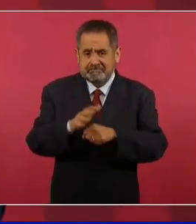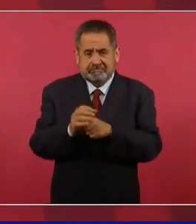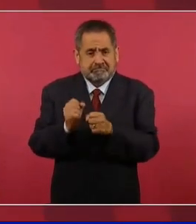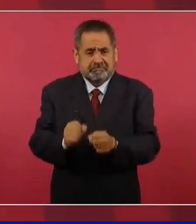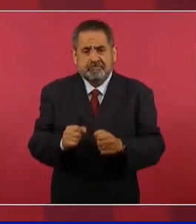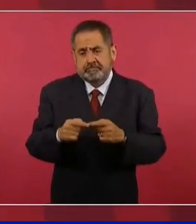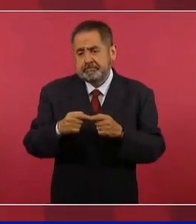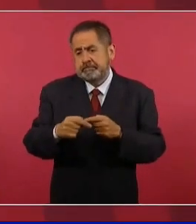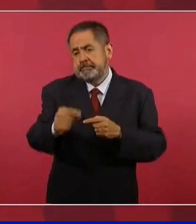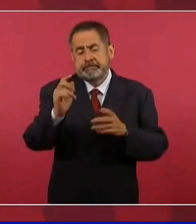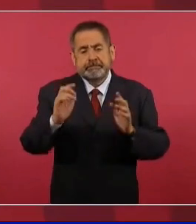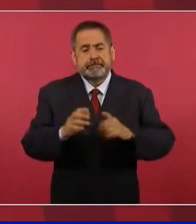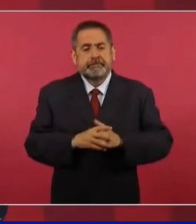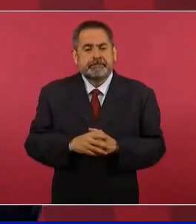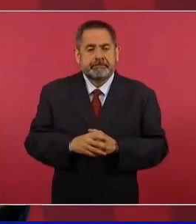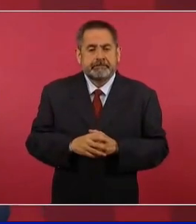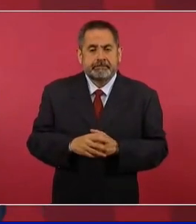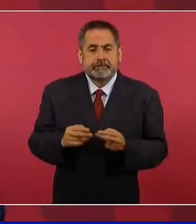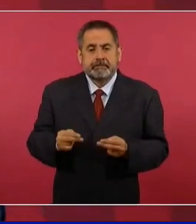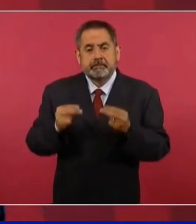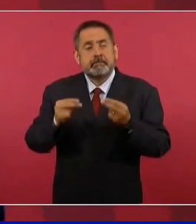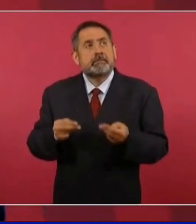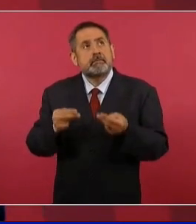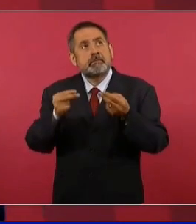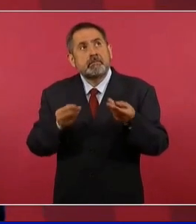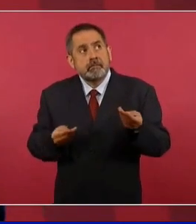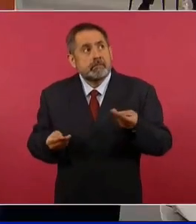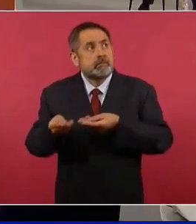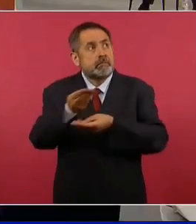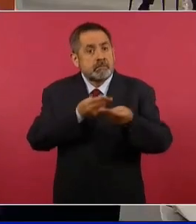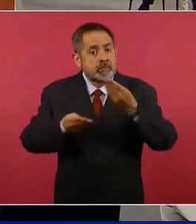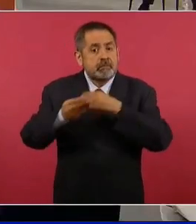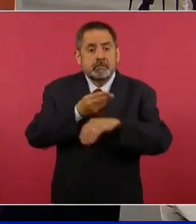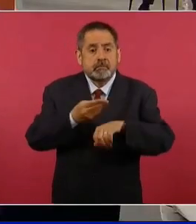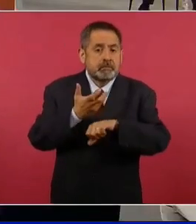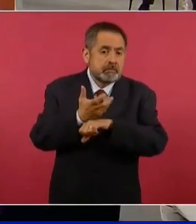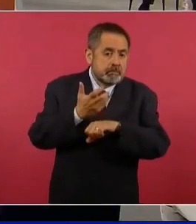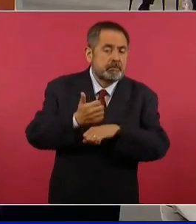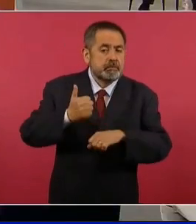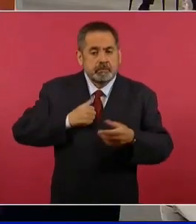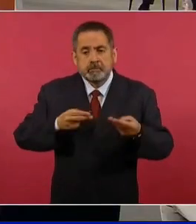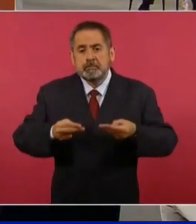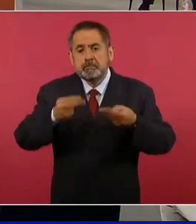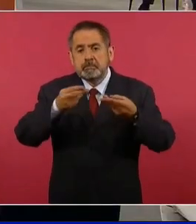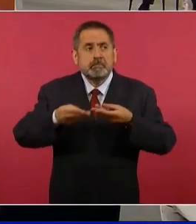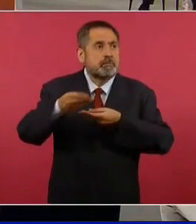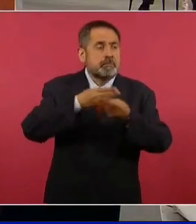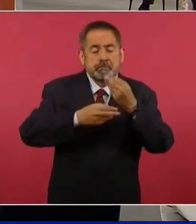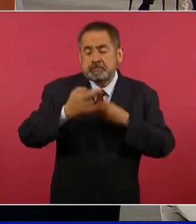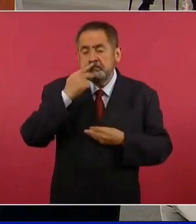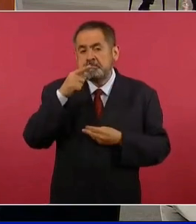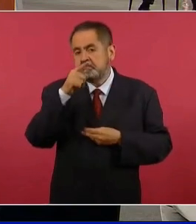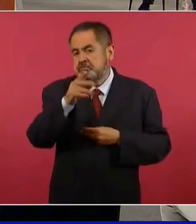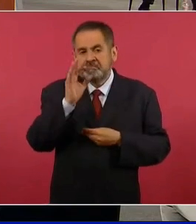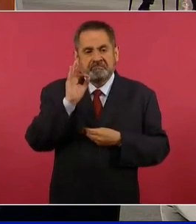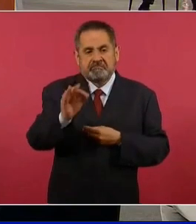pues el mejor mercado del mundo, tenemos acceso al mejor mercado del